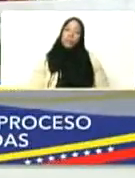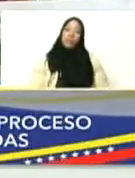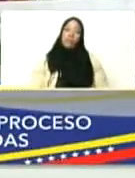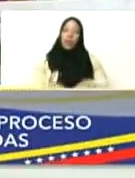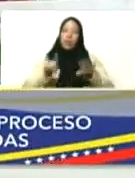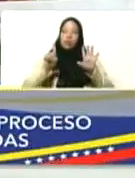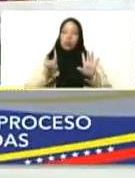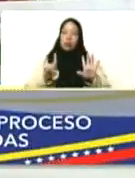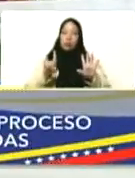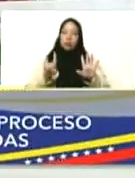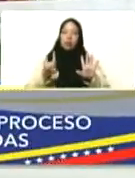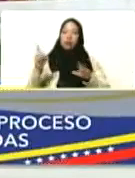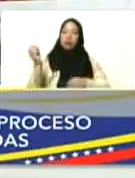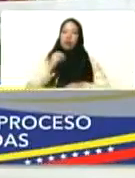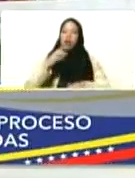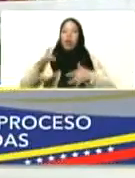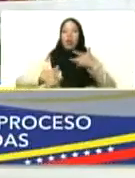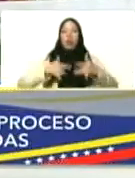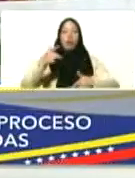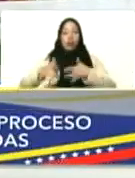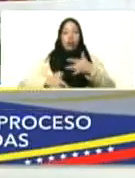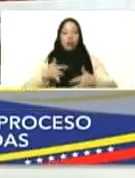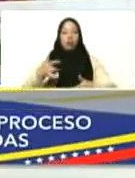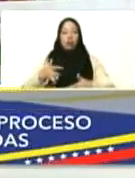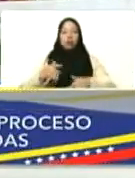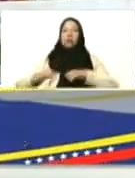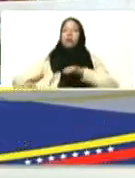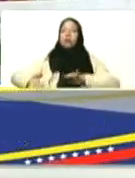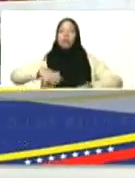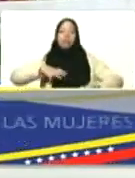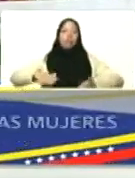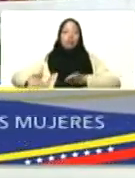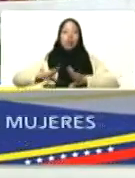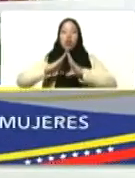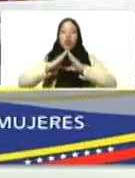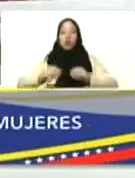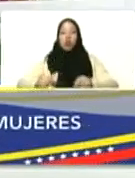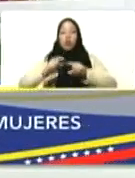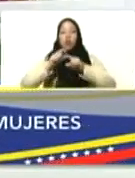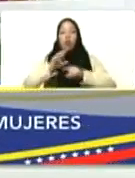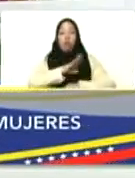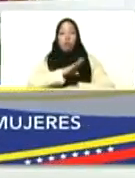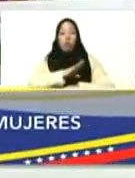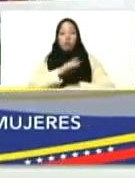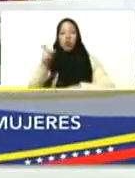6 acciones con sus recursos correspondientes,